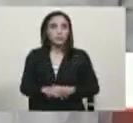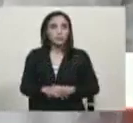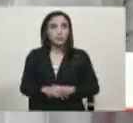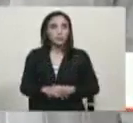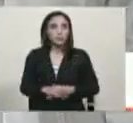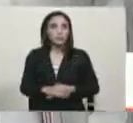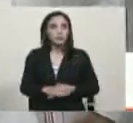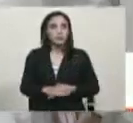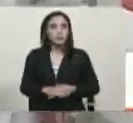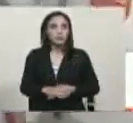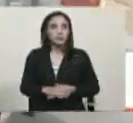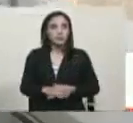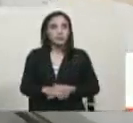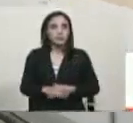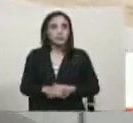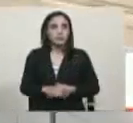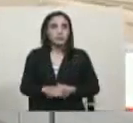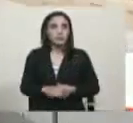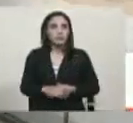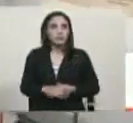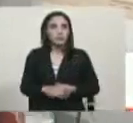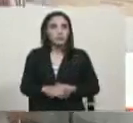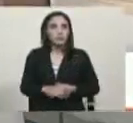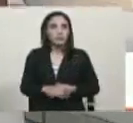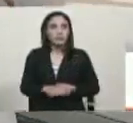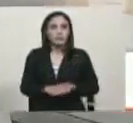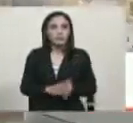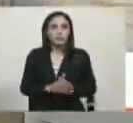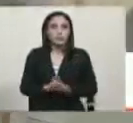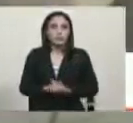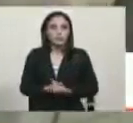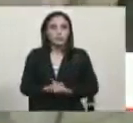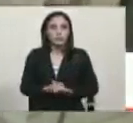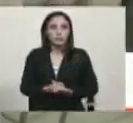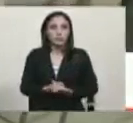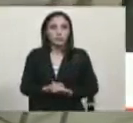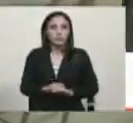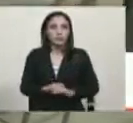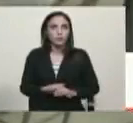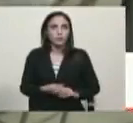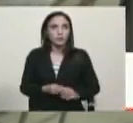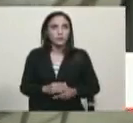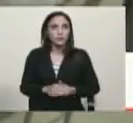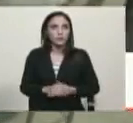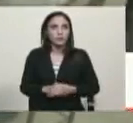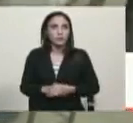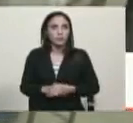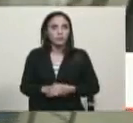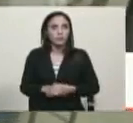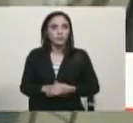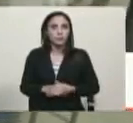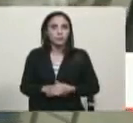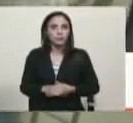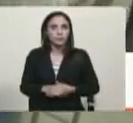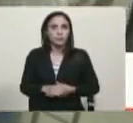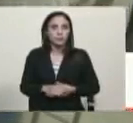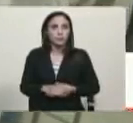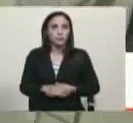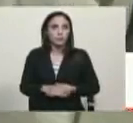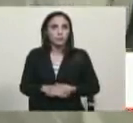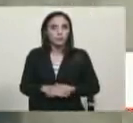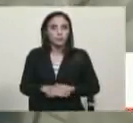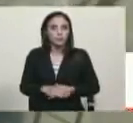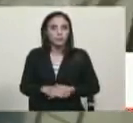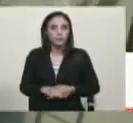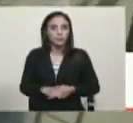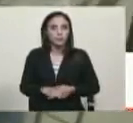muchas amenazas de varios sectores, pero aquí los trabajadores están sólidos y fieles. Bueno, y los trabajadores deben contar, y los profesionales,